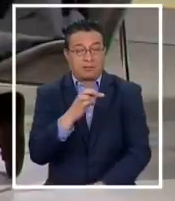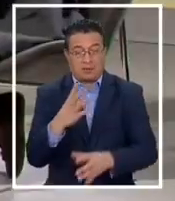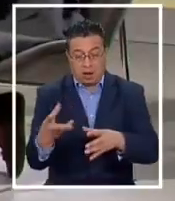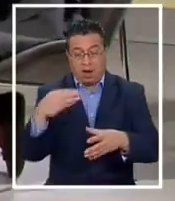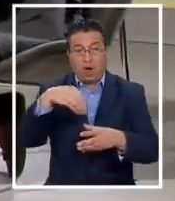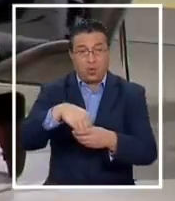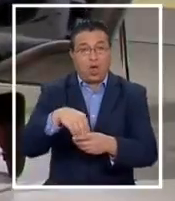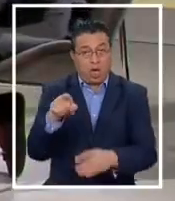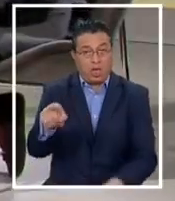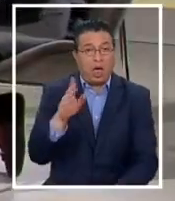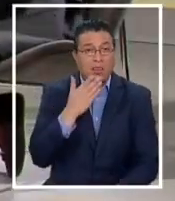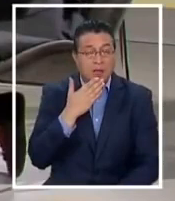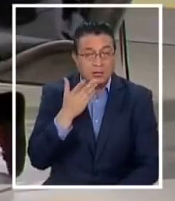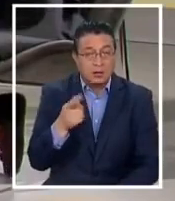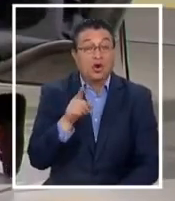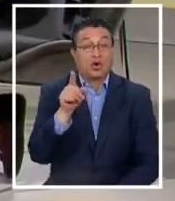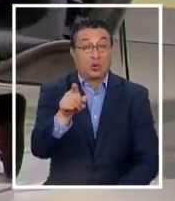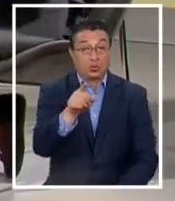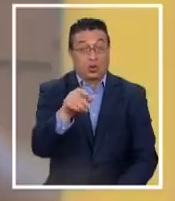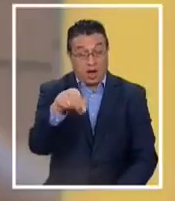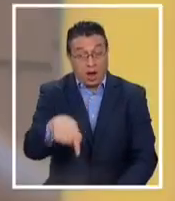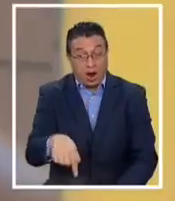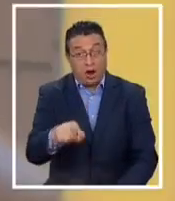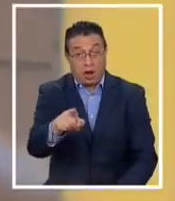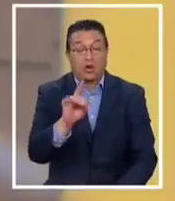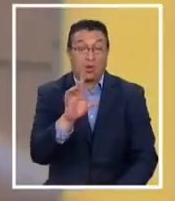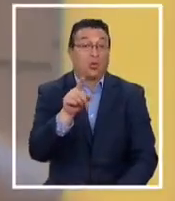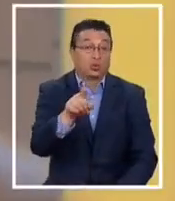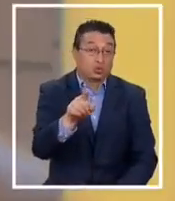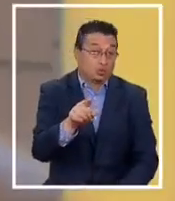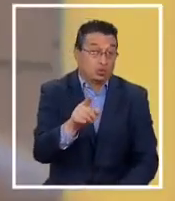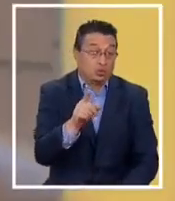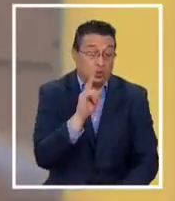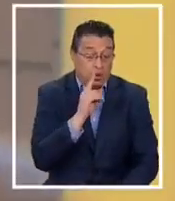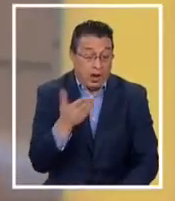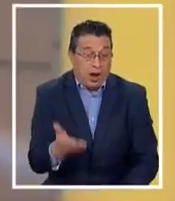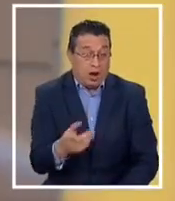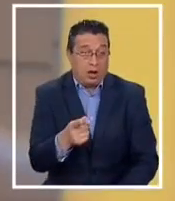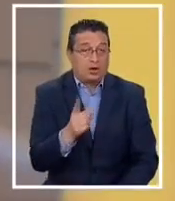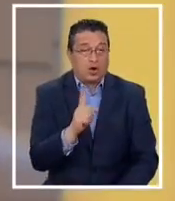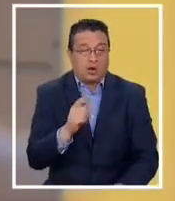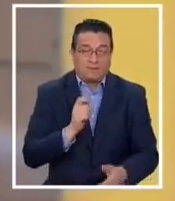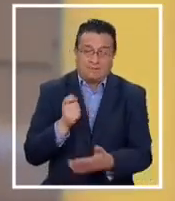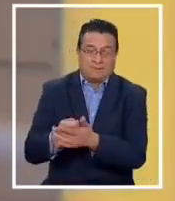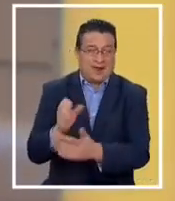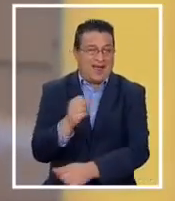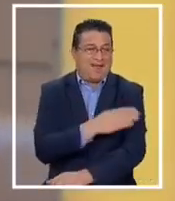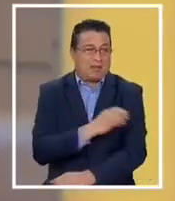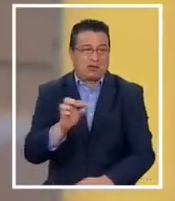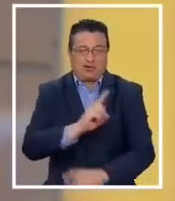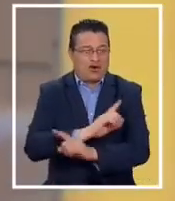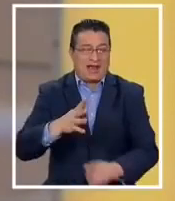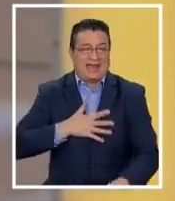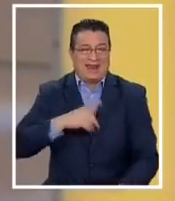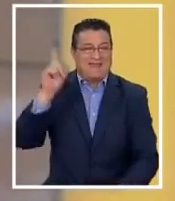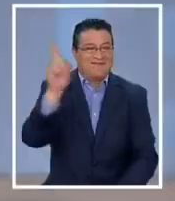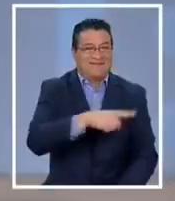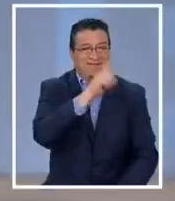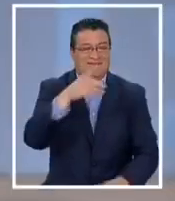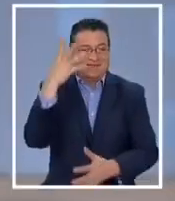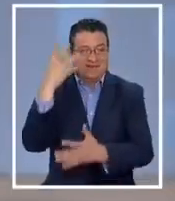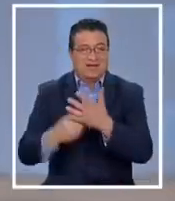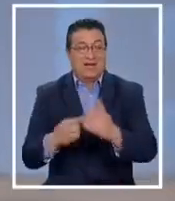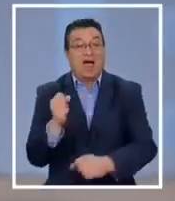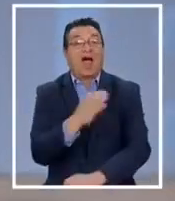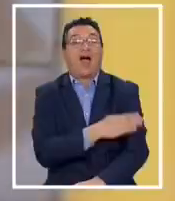incluidas y usted hoy día no sé si usted en particular quiere no sólo ni un persona la afp sino que terminar con las afp